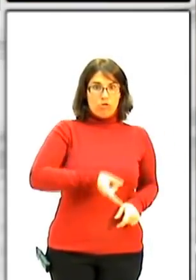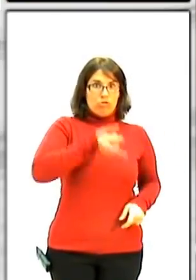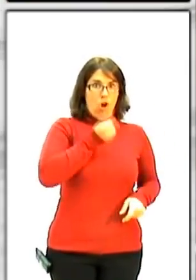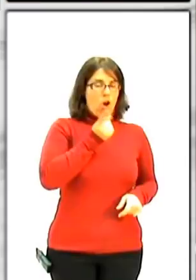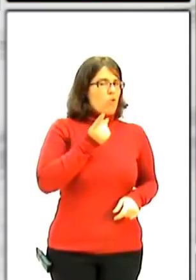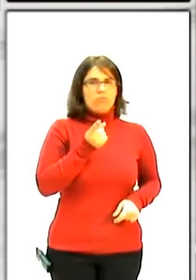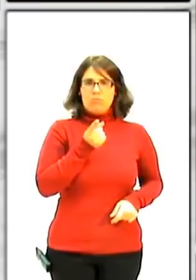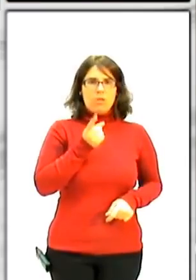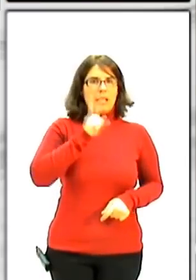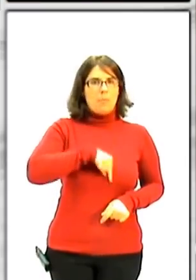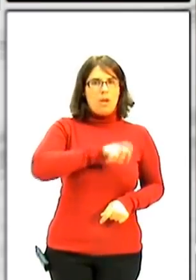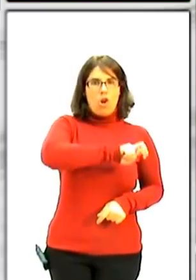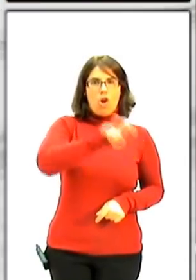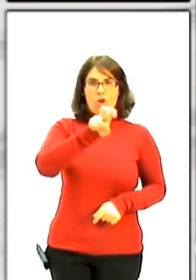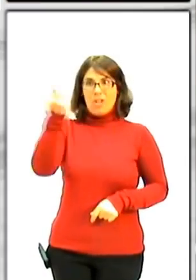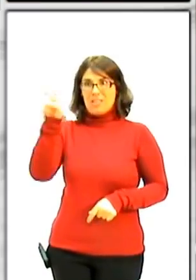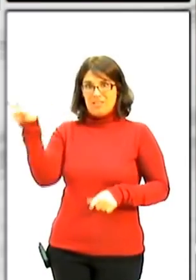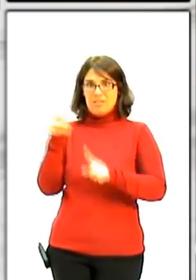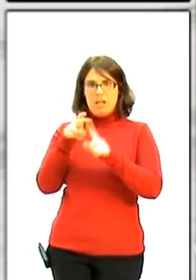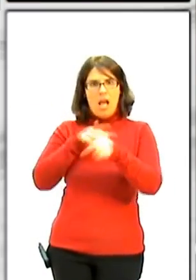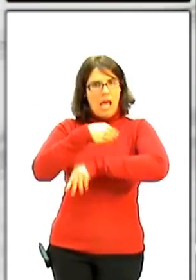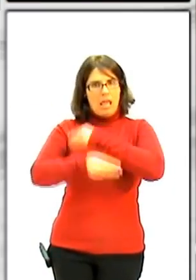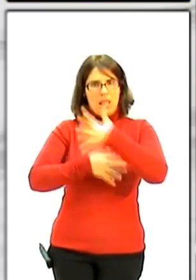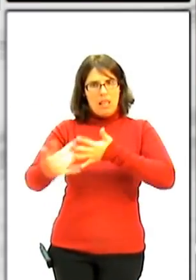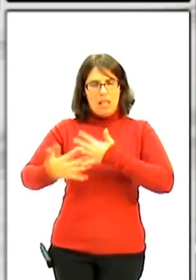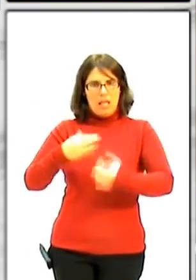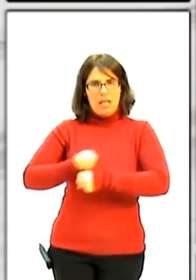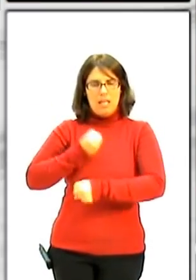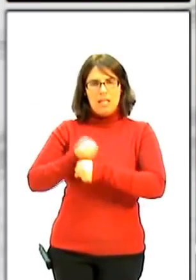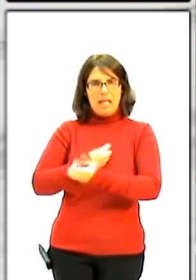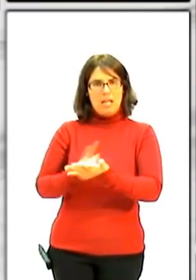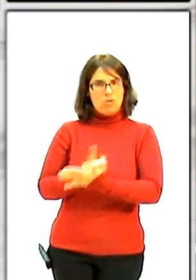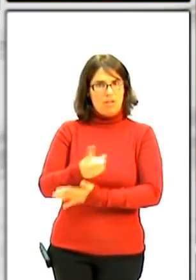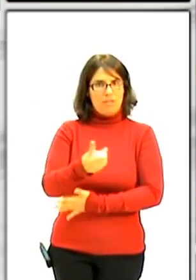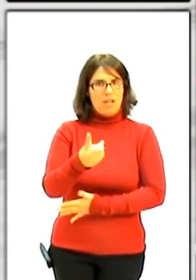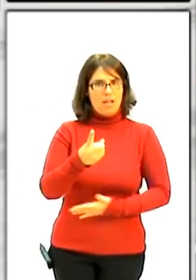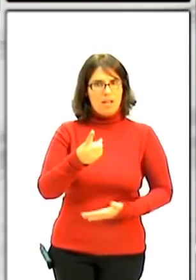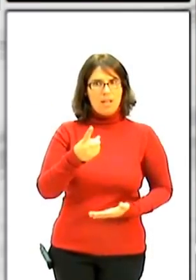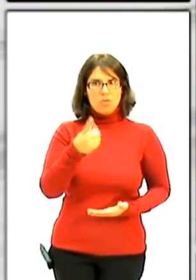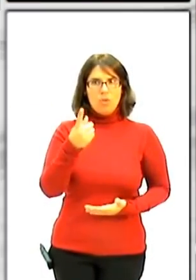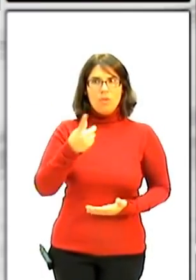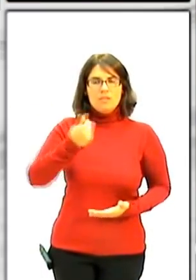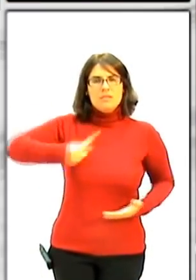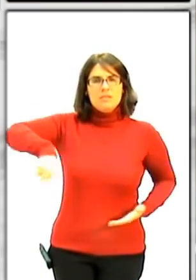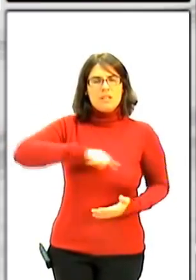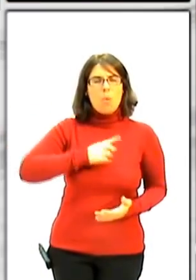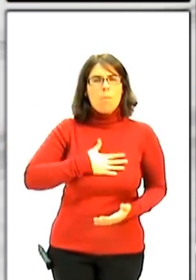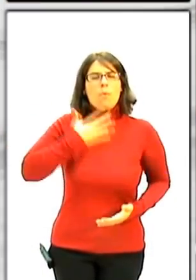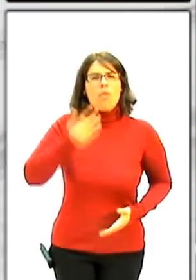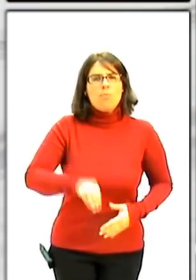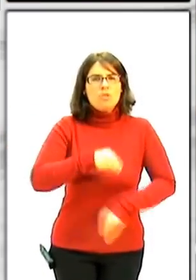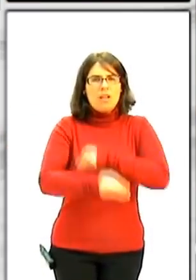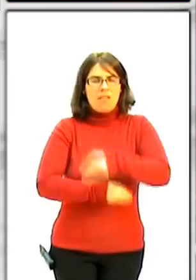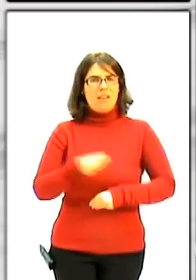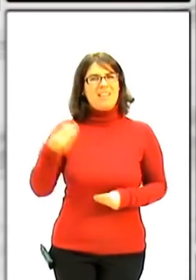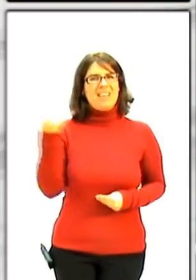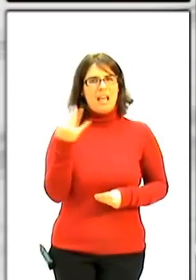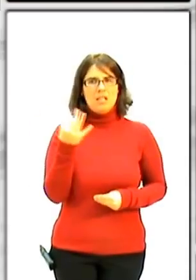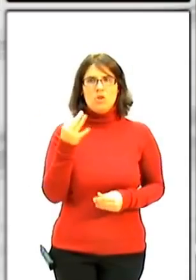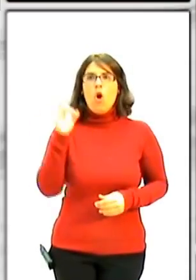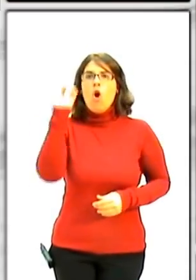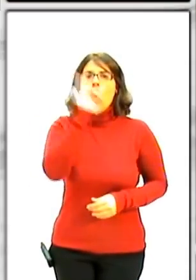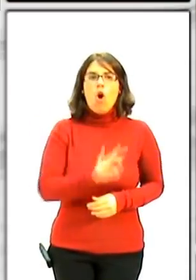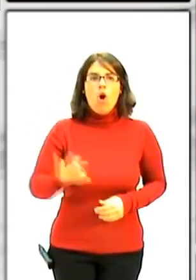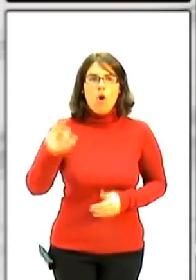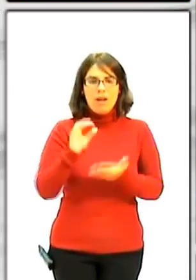físicamente, sino otras instituciones que realizan cartografía? ¿Qué pueden hacer o qué tratamiento le tienen que dar a